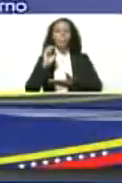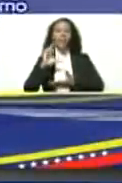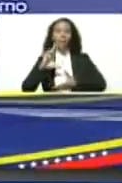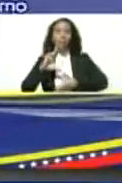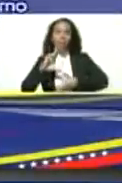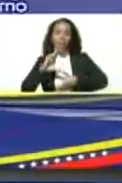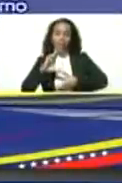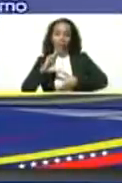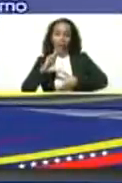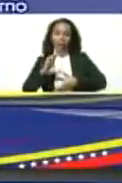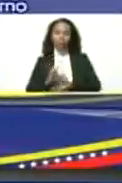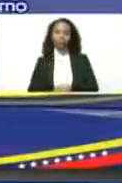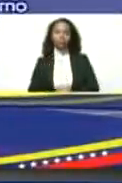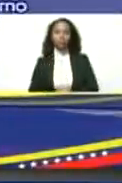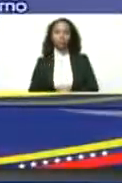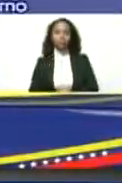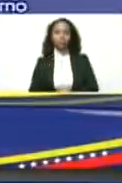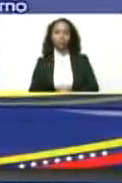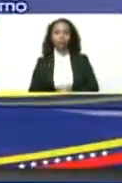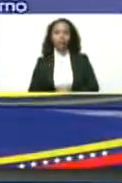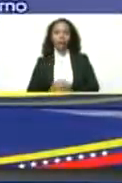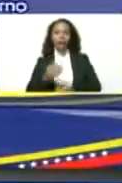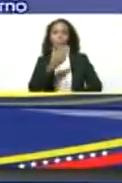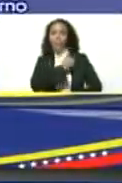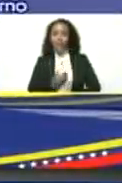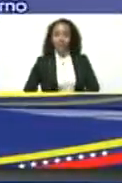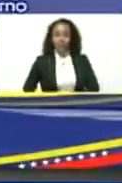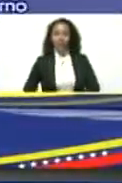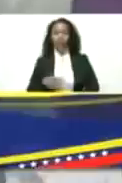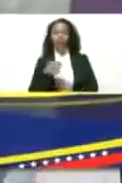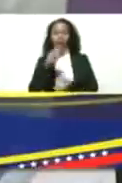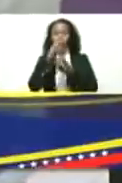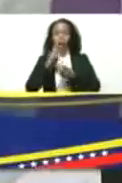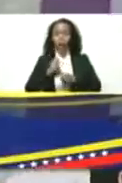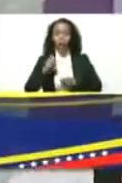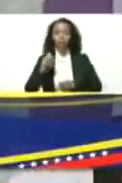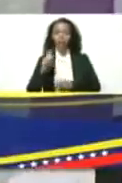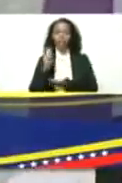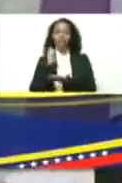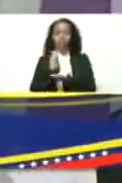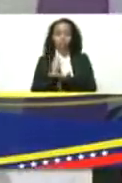El presidente del Banco de Tesoro, Johan Álvarez.